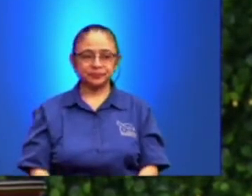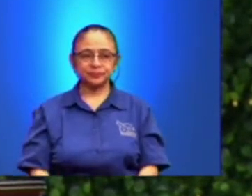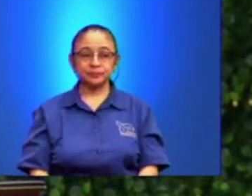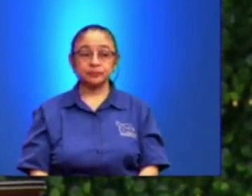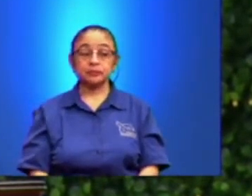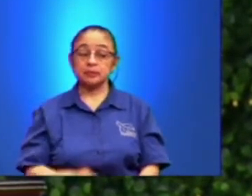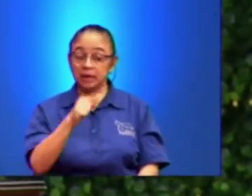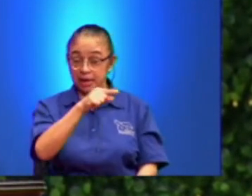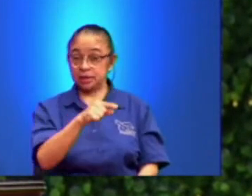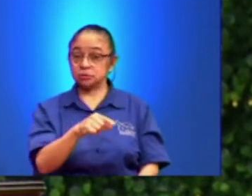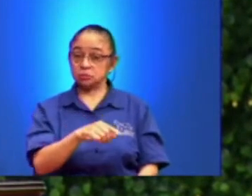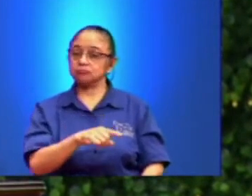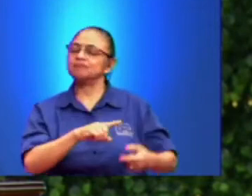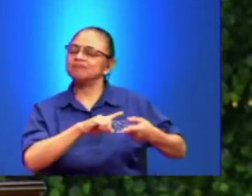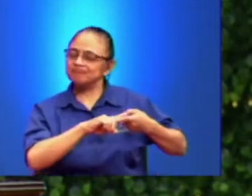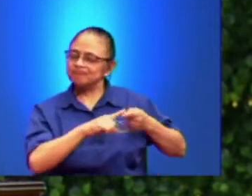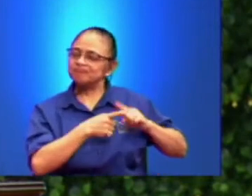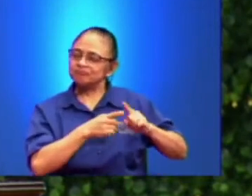es google